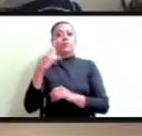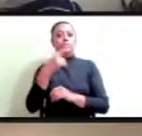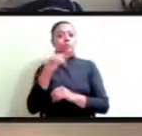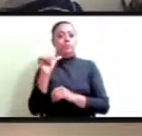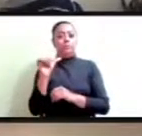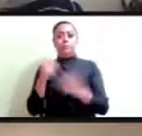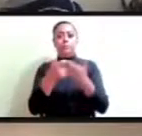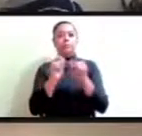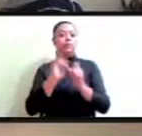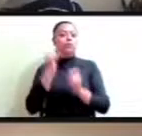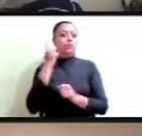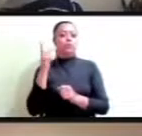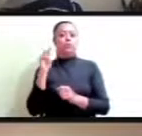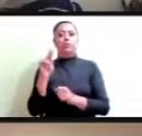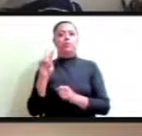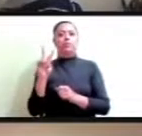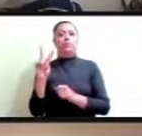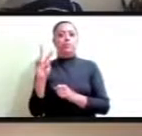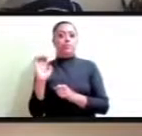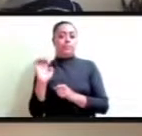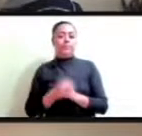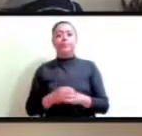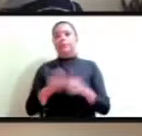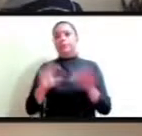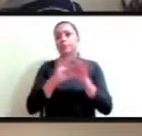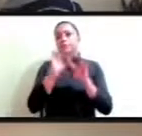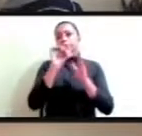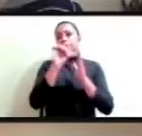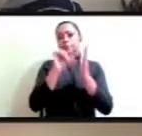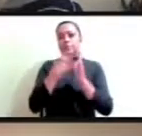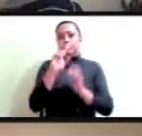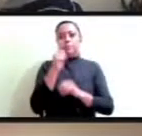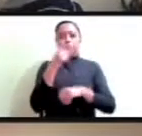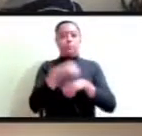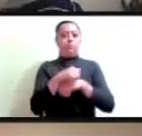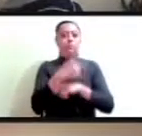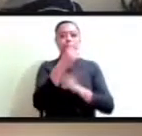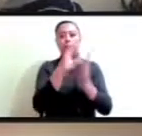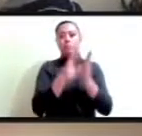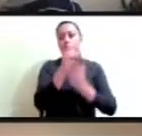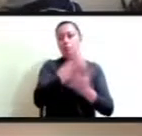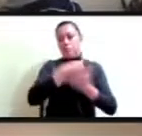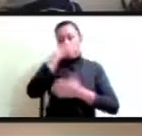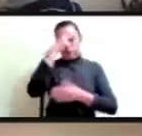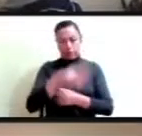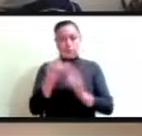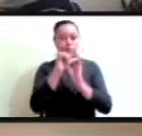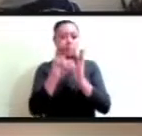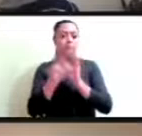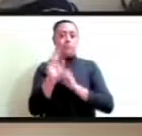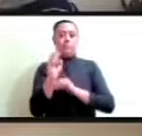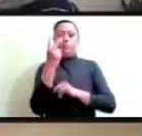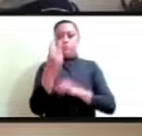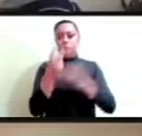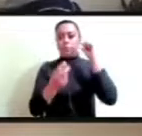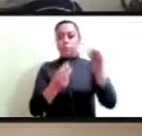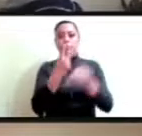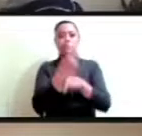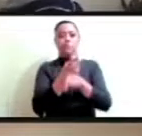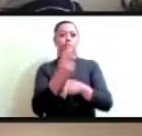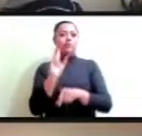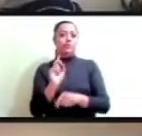31, numeral 1 de la Constitución Política de la Ciudad de México y los artículos 32, fracciones segunda y trigésima de la Ley